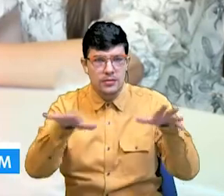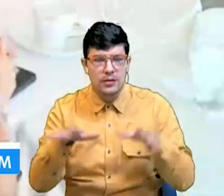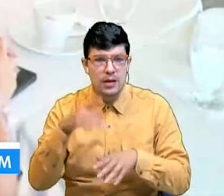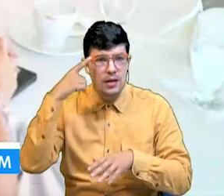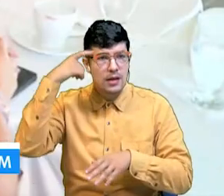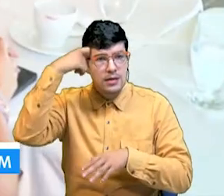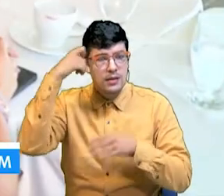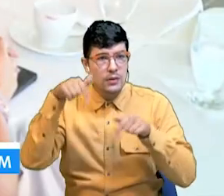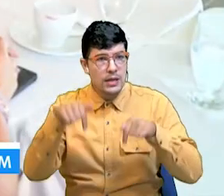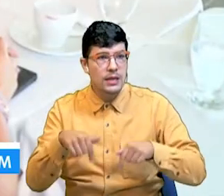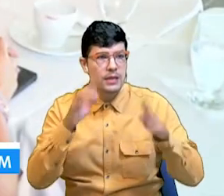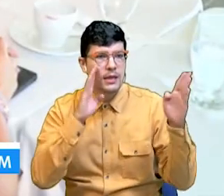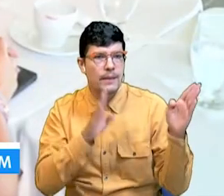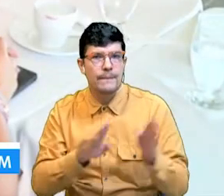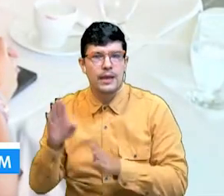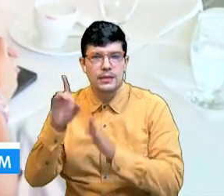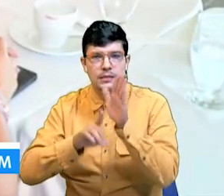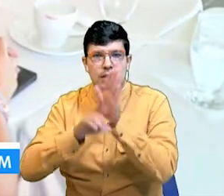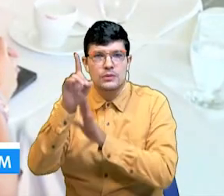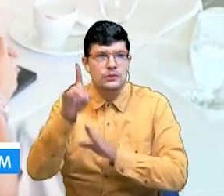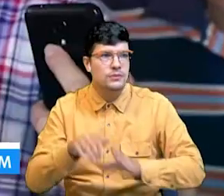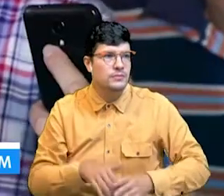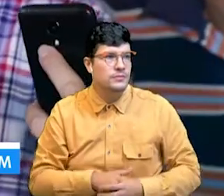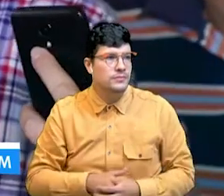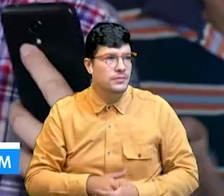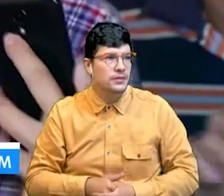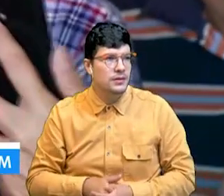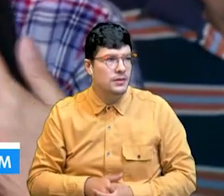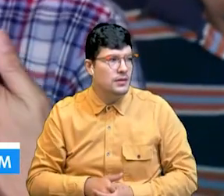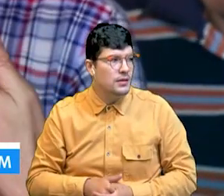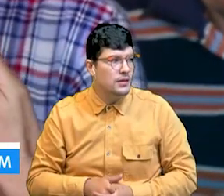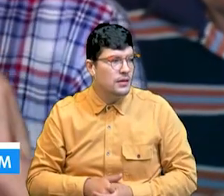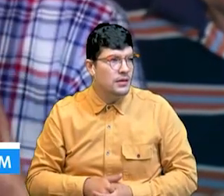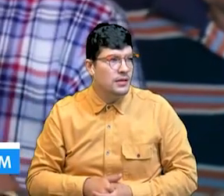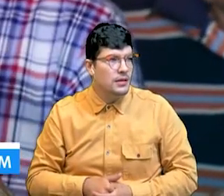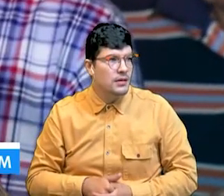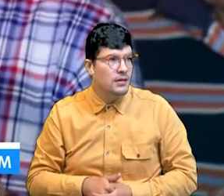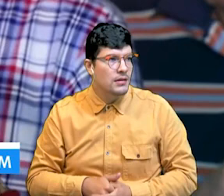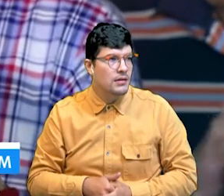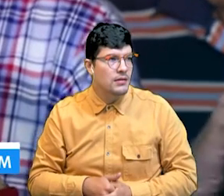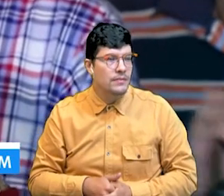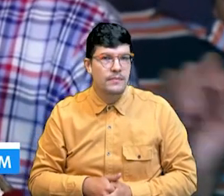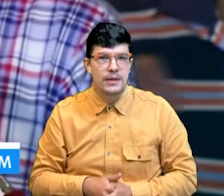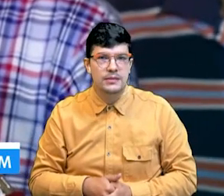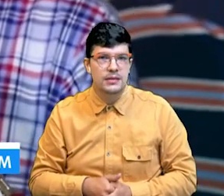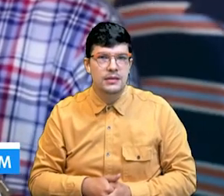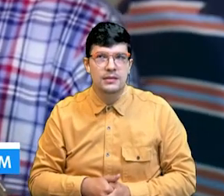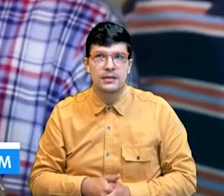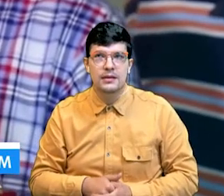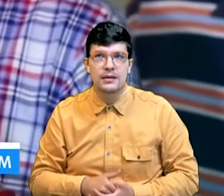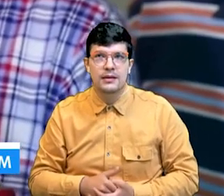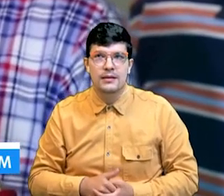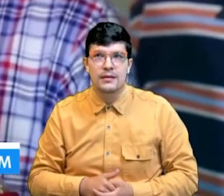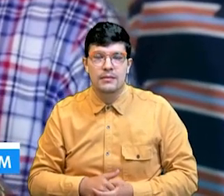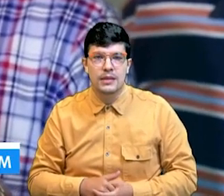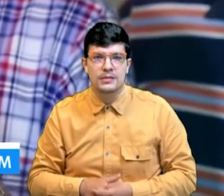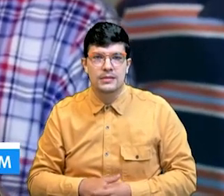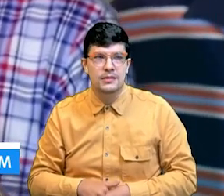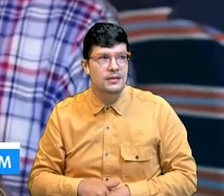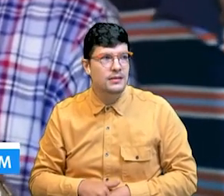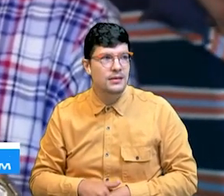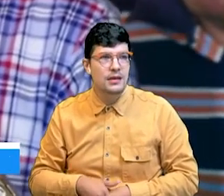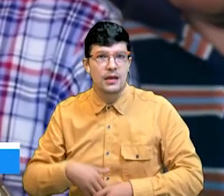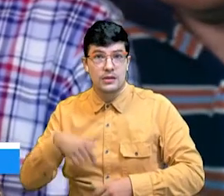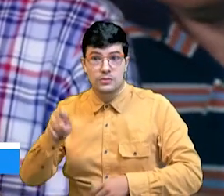retos de su plan de desarrollo bueno han priorizado temas importantes la defensa del páramo de santurbán